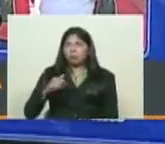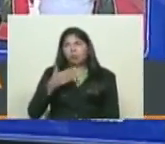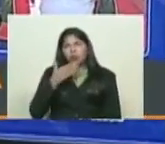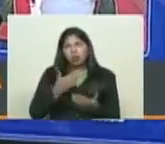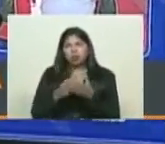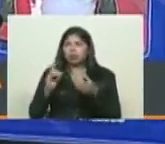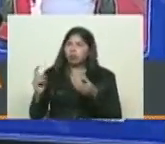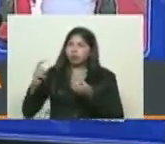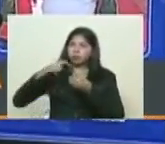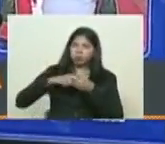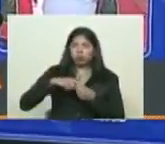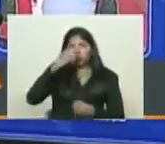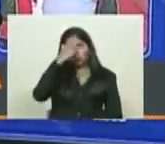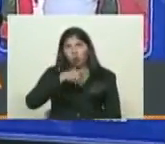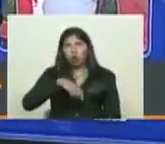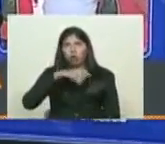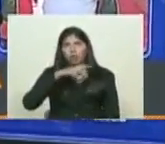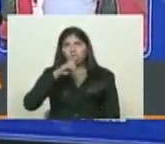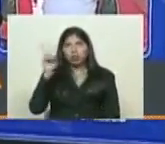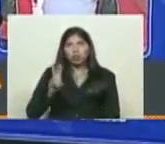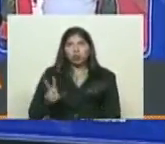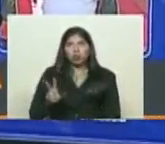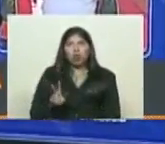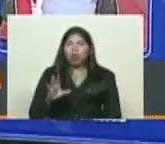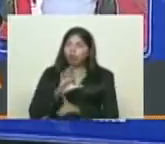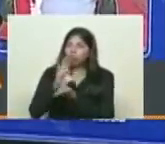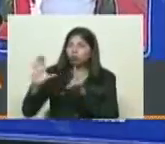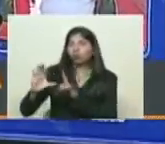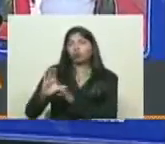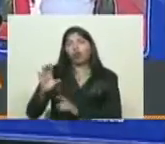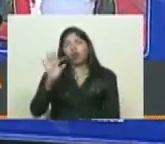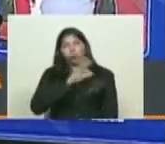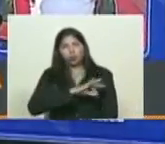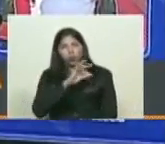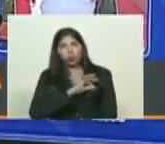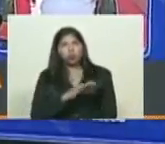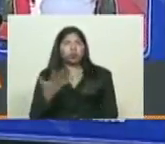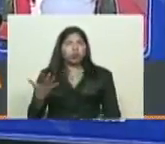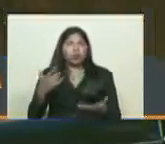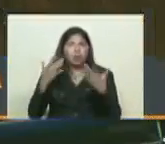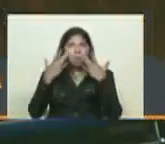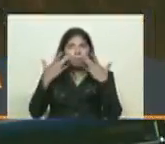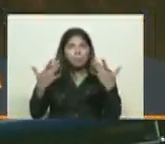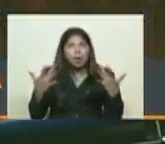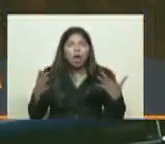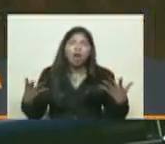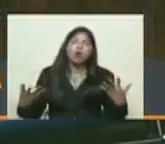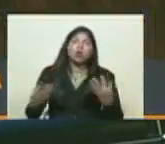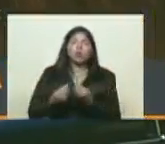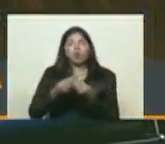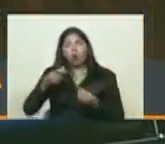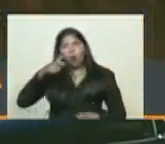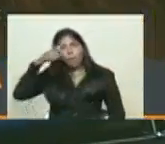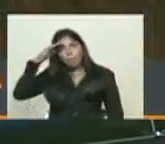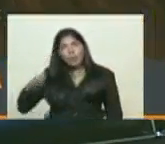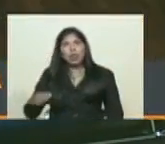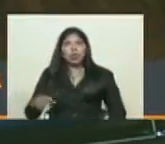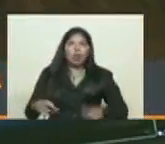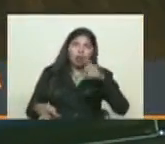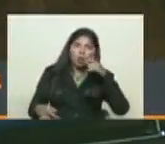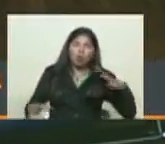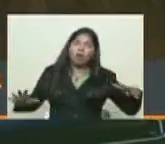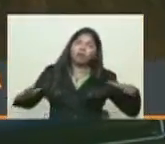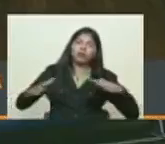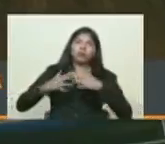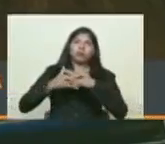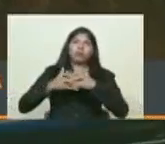movimiento social, cultural, donde se demuestra la unión cívico-militar y donde reinan los más bonitos